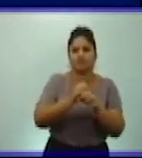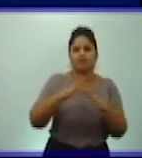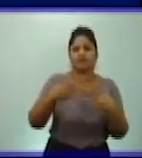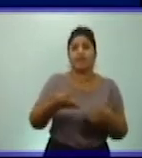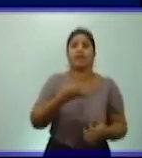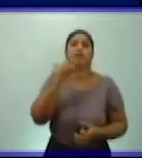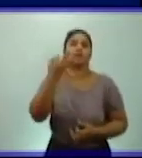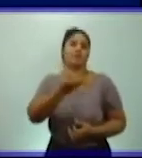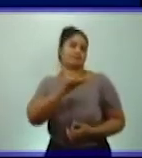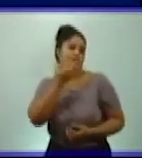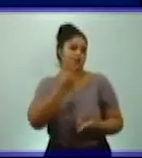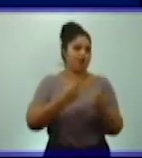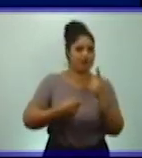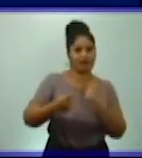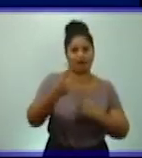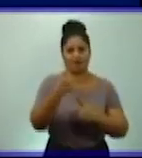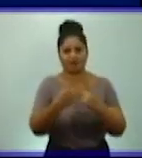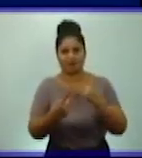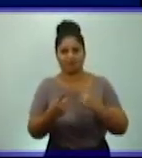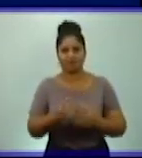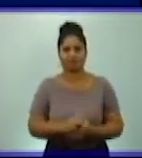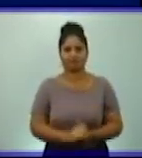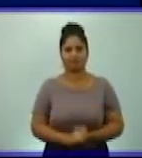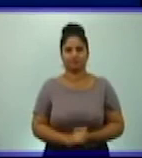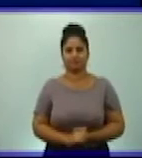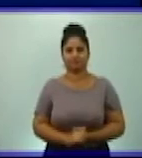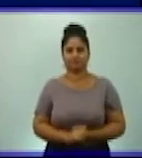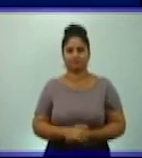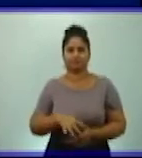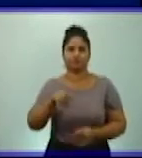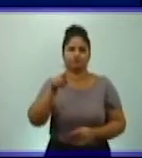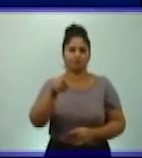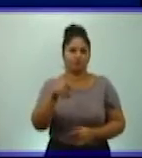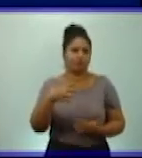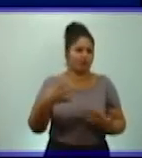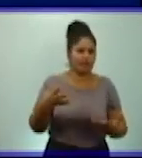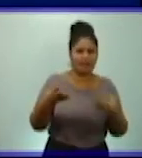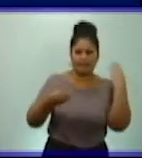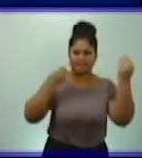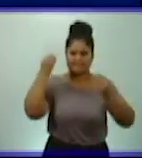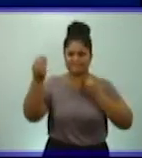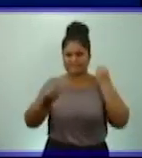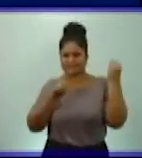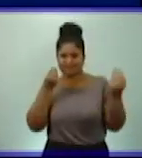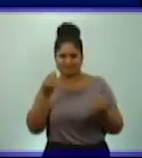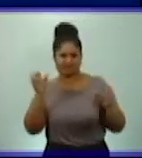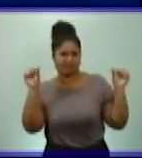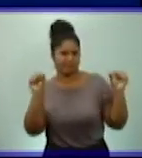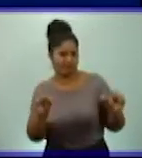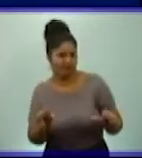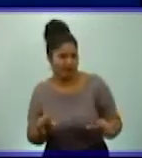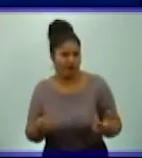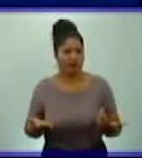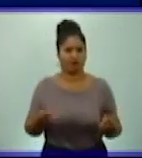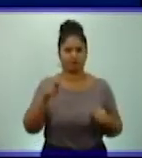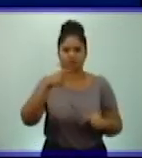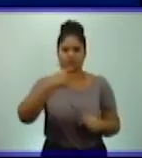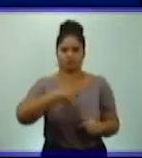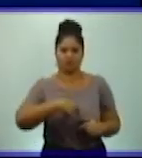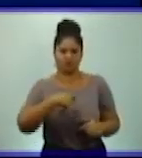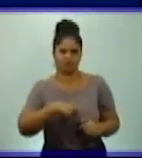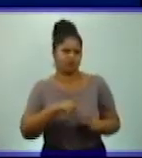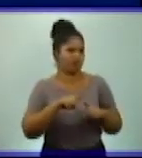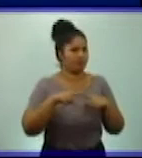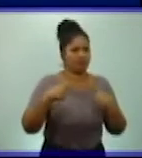algo. Es decir, tú estás viendo sombras necias, indicios vanos, porque o pues, ¿qué